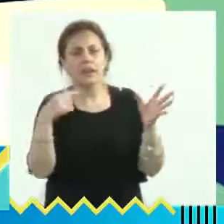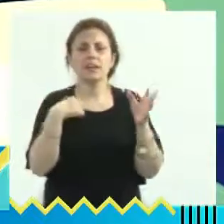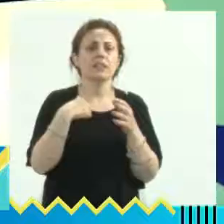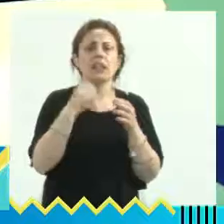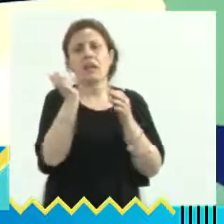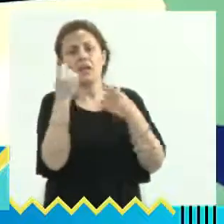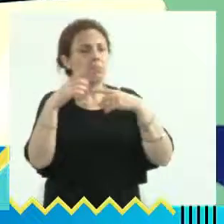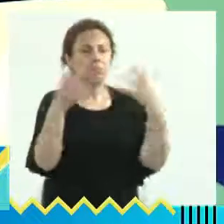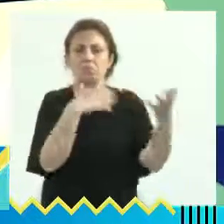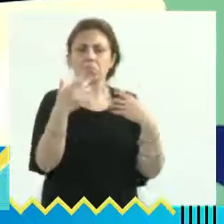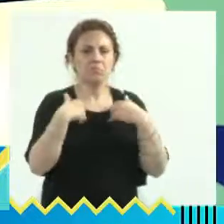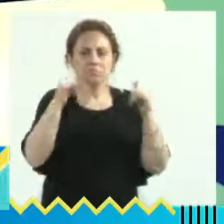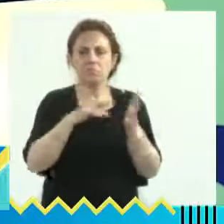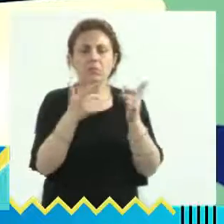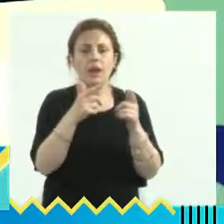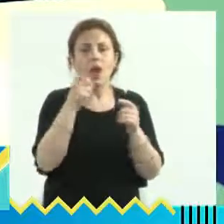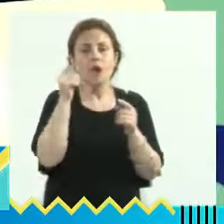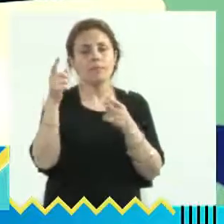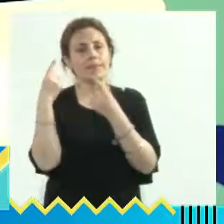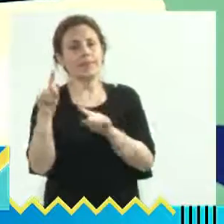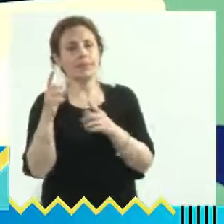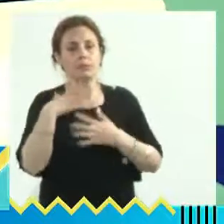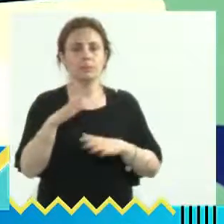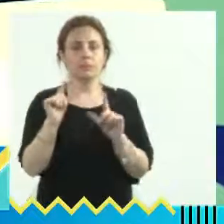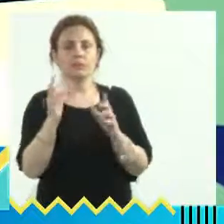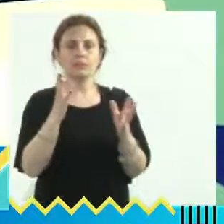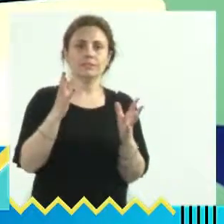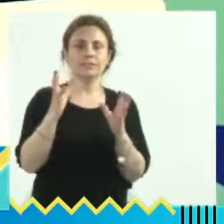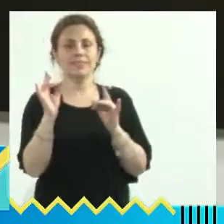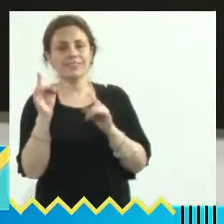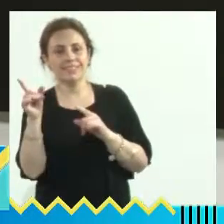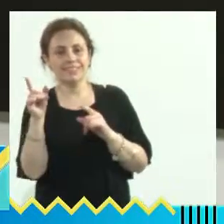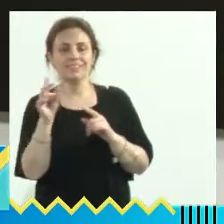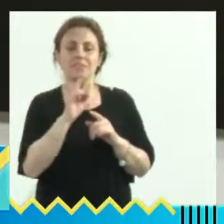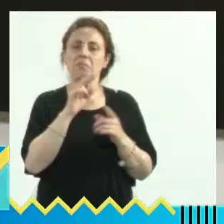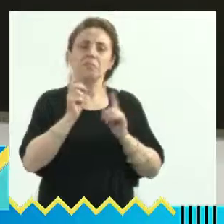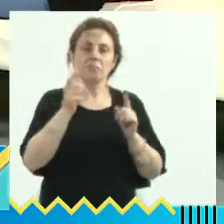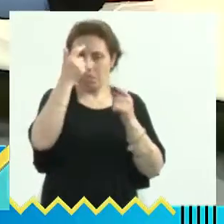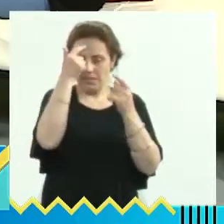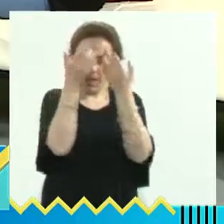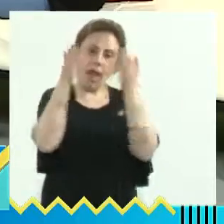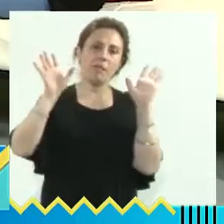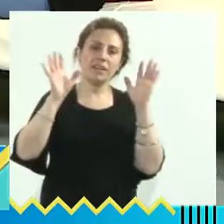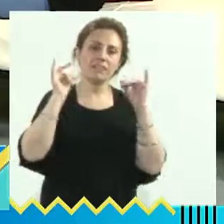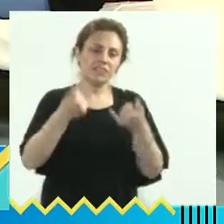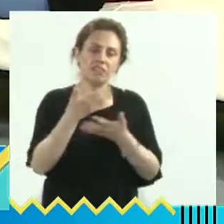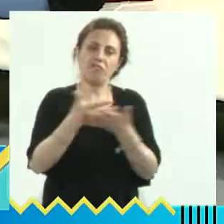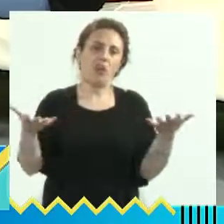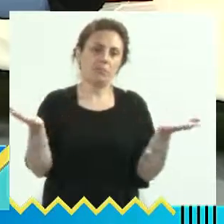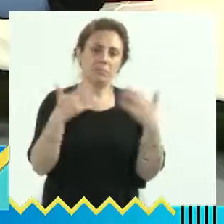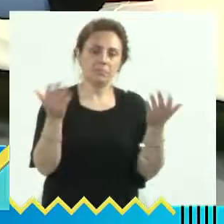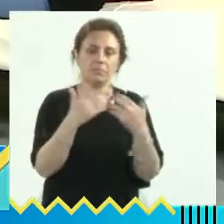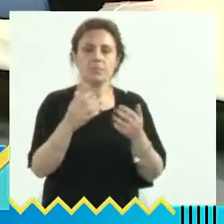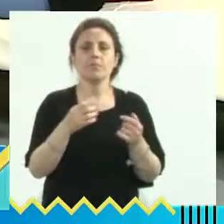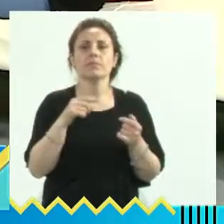ellos sean parte de esto, nosotros nos estamos animando a hacer eso. Mira, en este proyecto no estamos